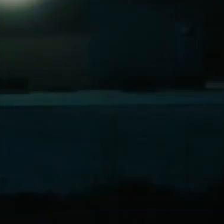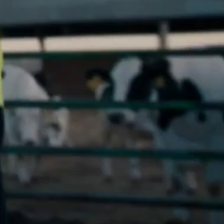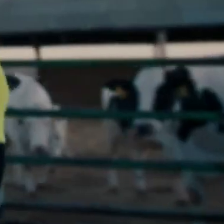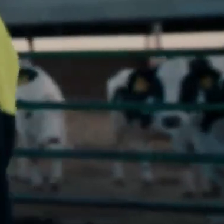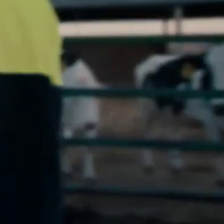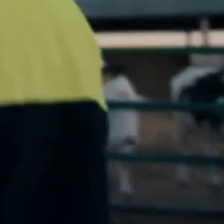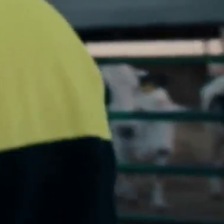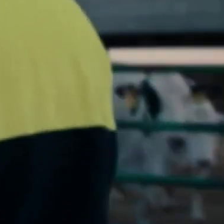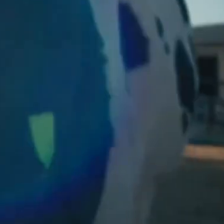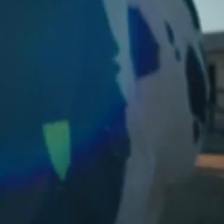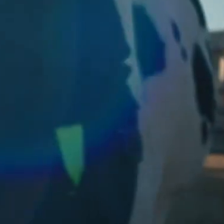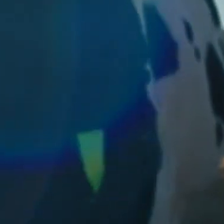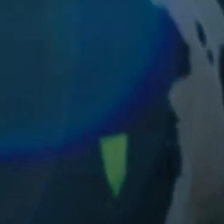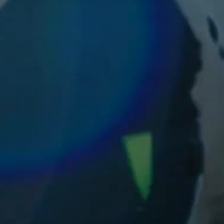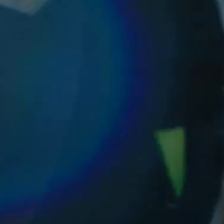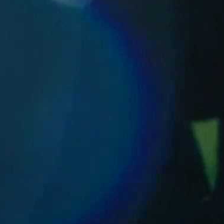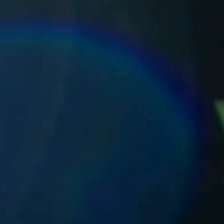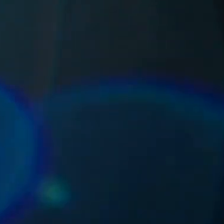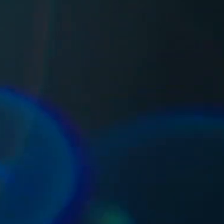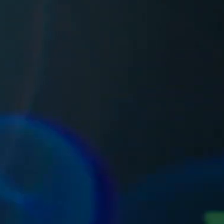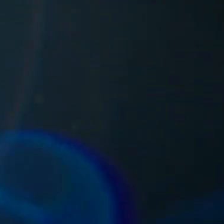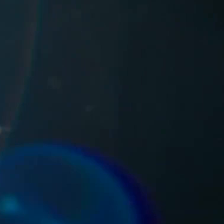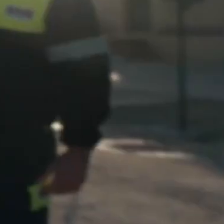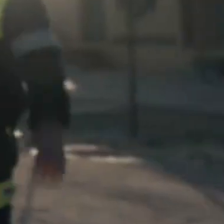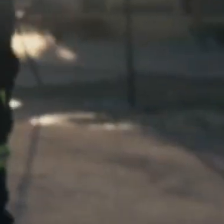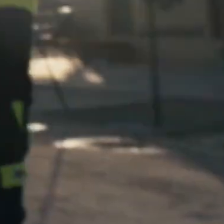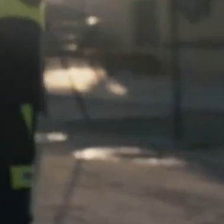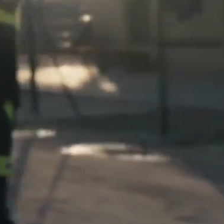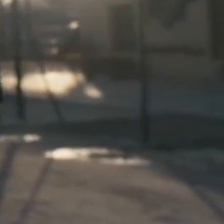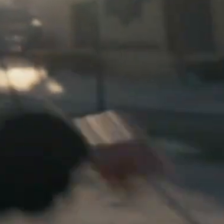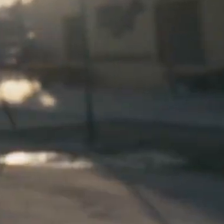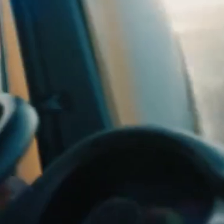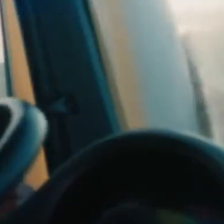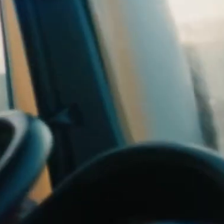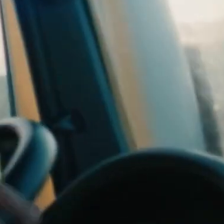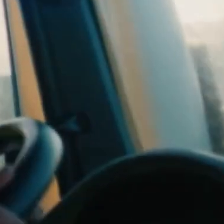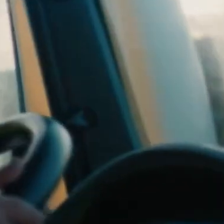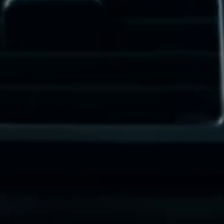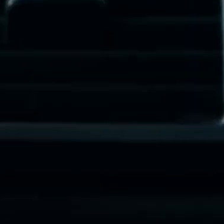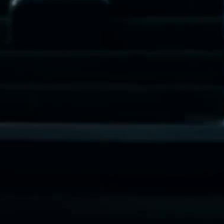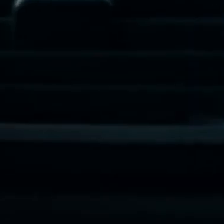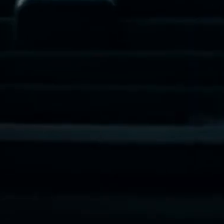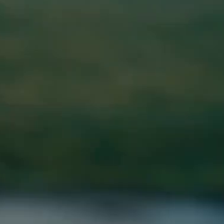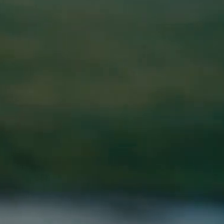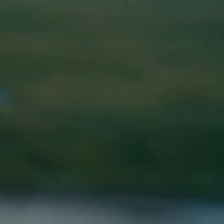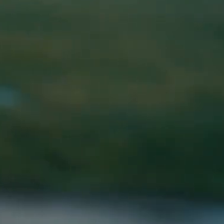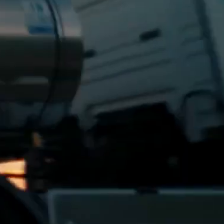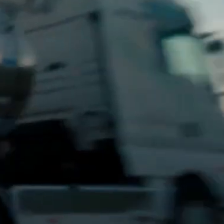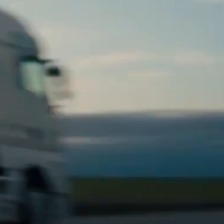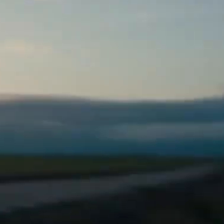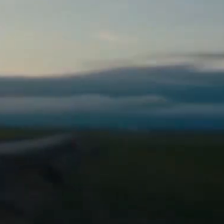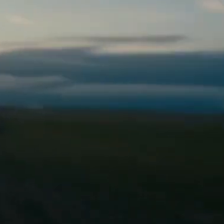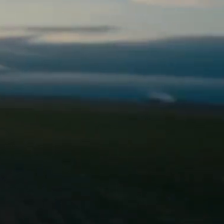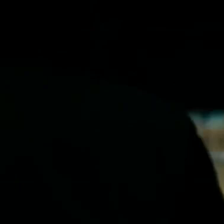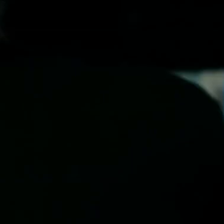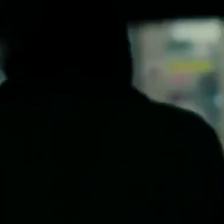Te quiero tanto que cada paso que doy lo doy pensando en ti. Tanto que siempre te tengo presente. Tanto que por